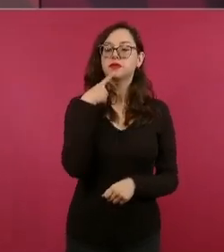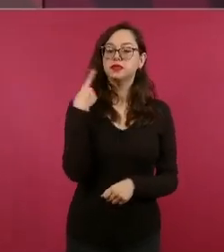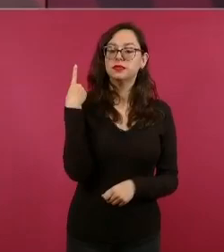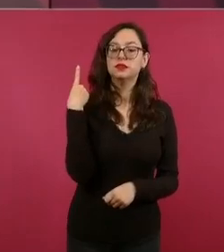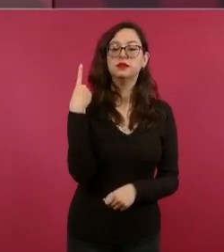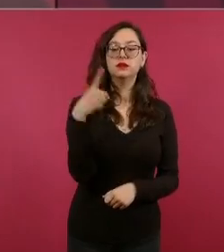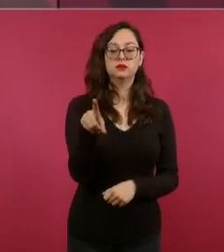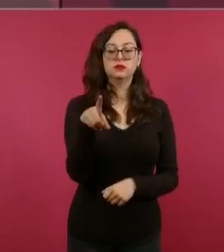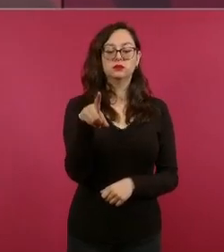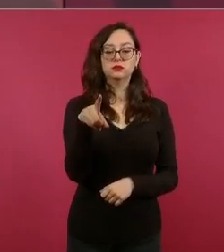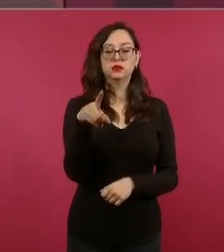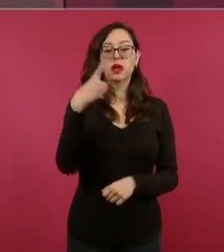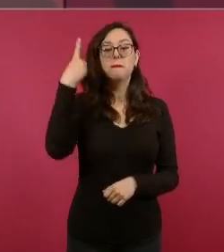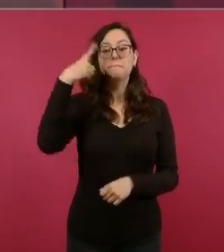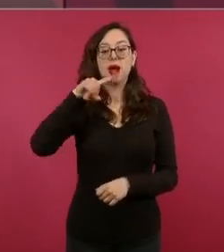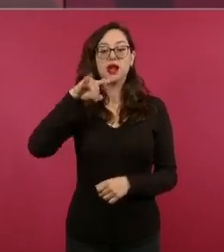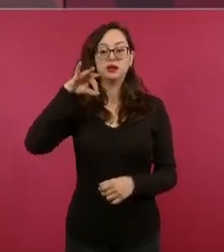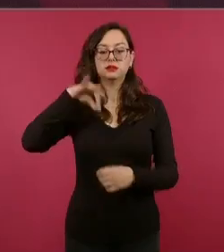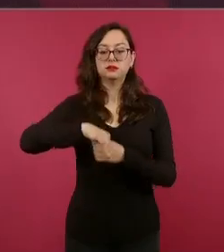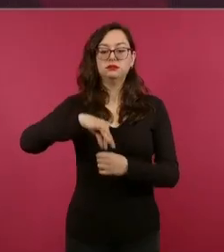limpias y libres.